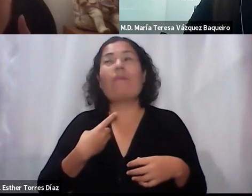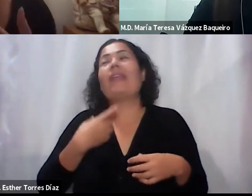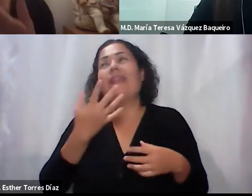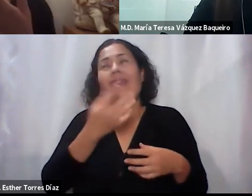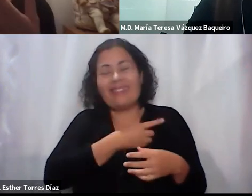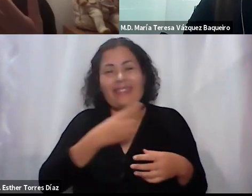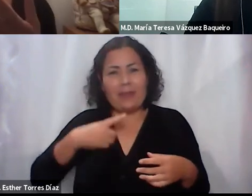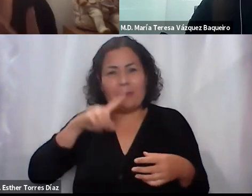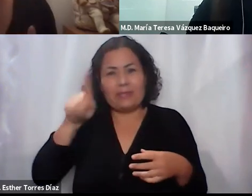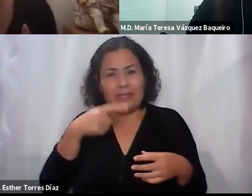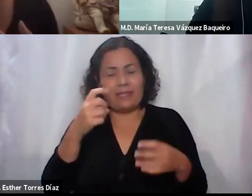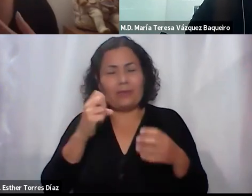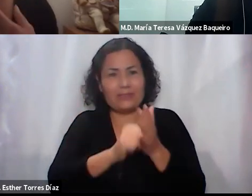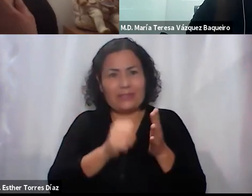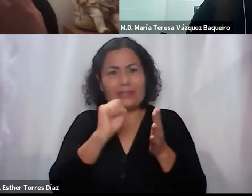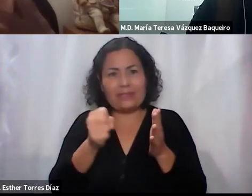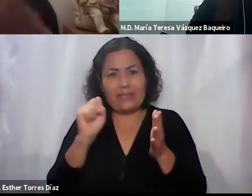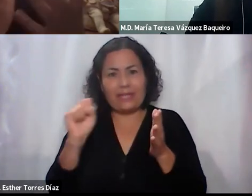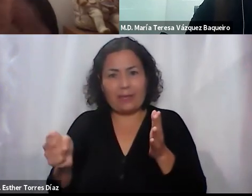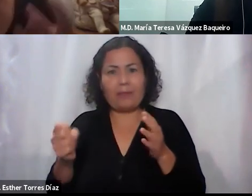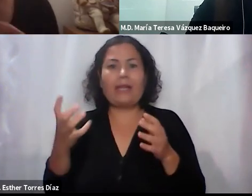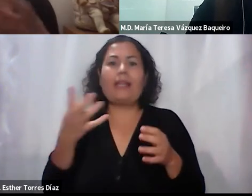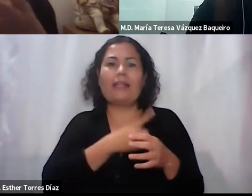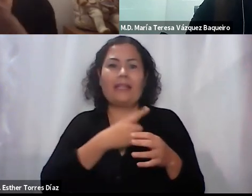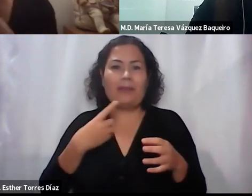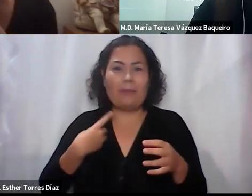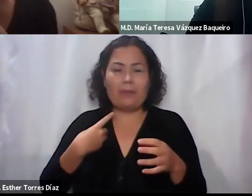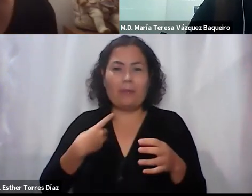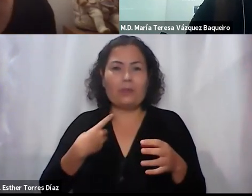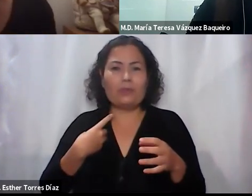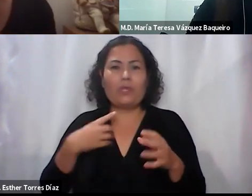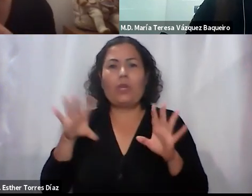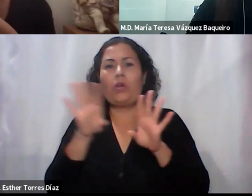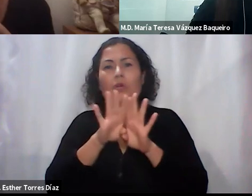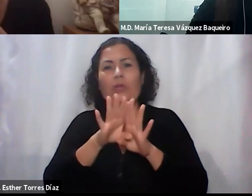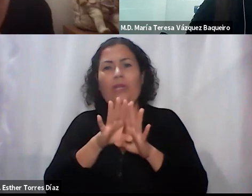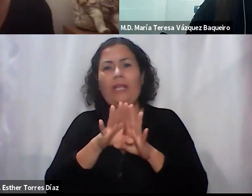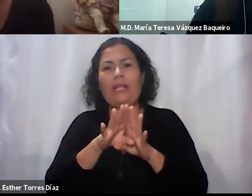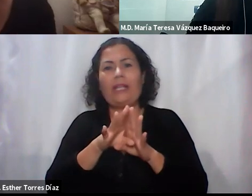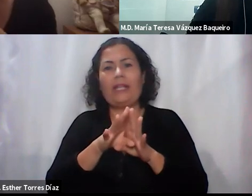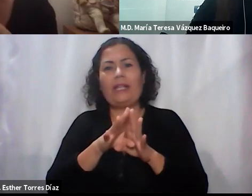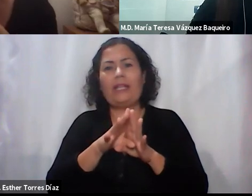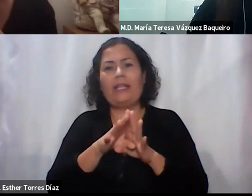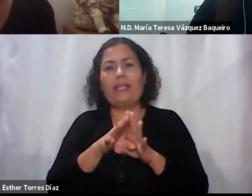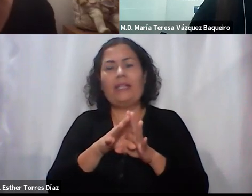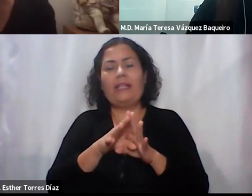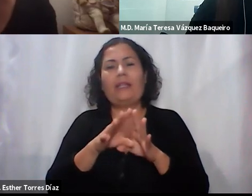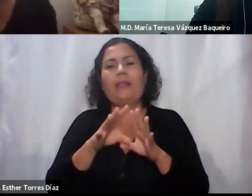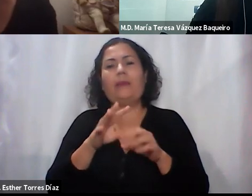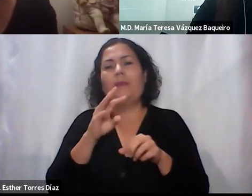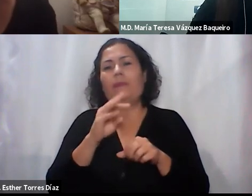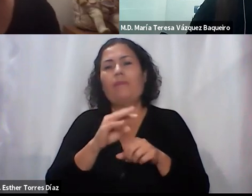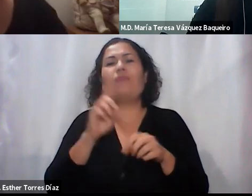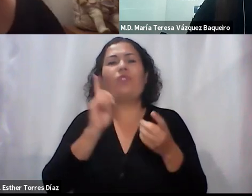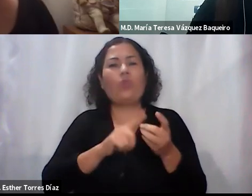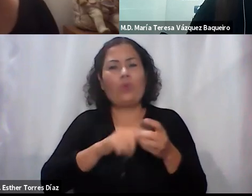¿no? O sea, tenemos que vincular, ¿no? La parada del transporte público, los servicios,